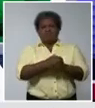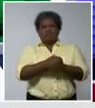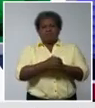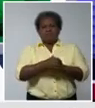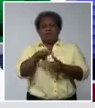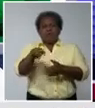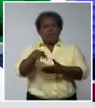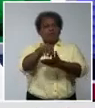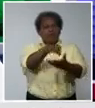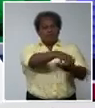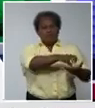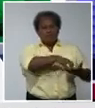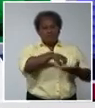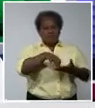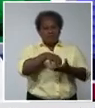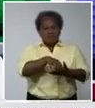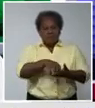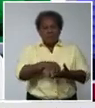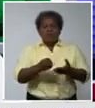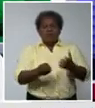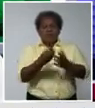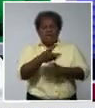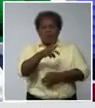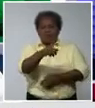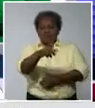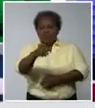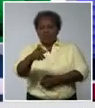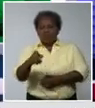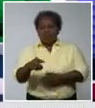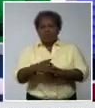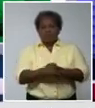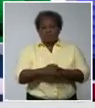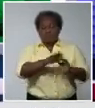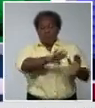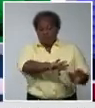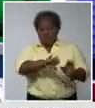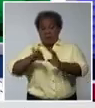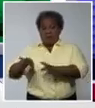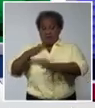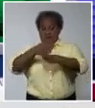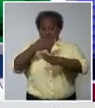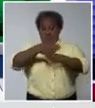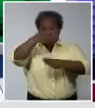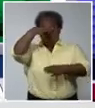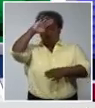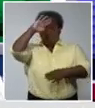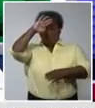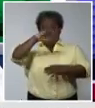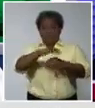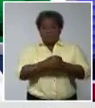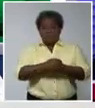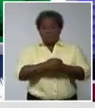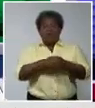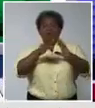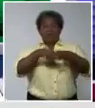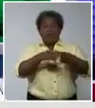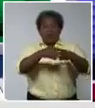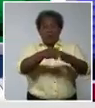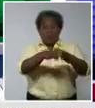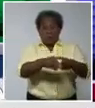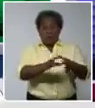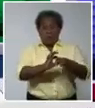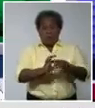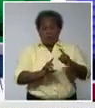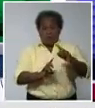creado para esta inmunización. Y por otro lado, en Santiago de Cuba, en Granma y en